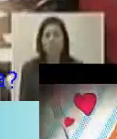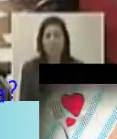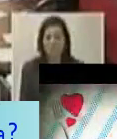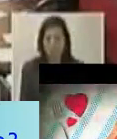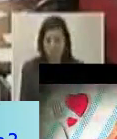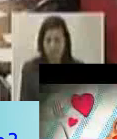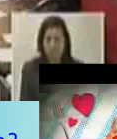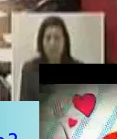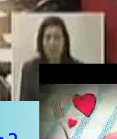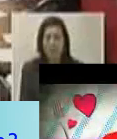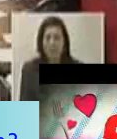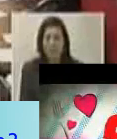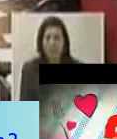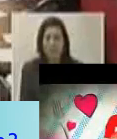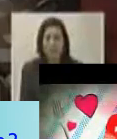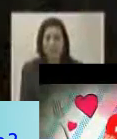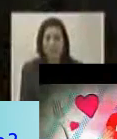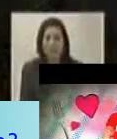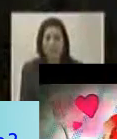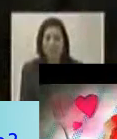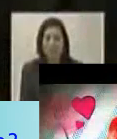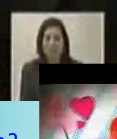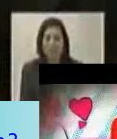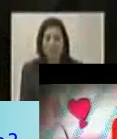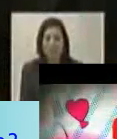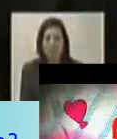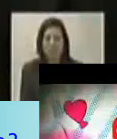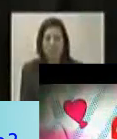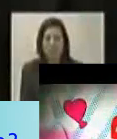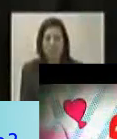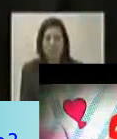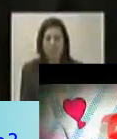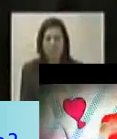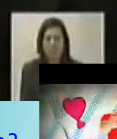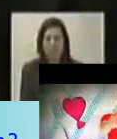Retire la palabra. Congresista Otárola, ¿cuál es la palabra que pide que retire?